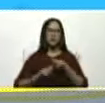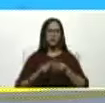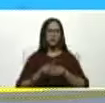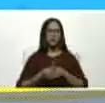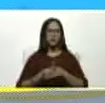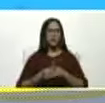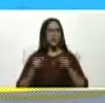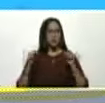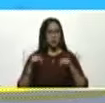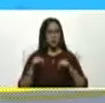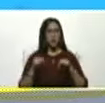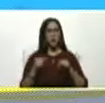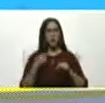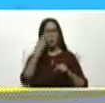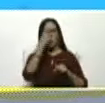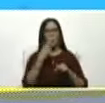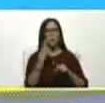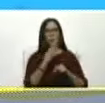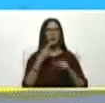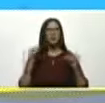Y uno de los compromisos hoy,